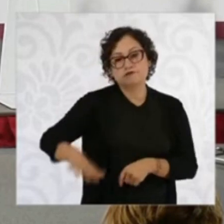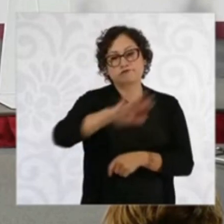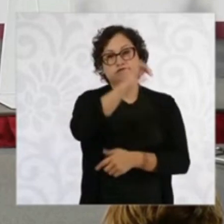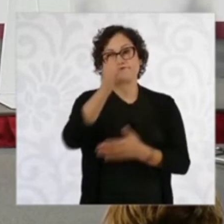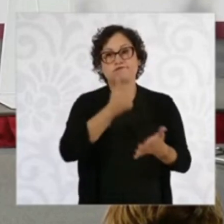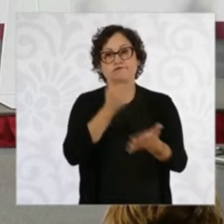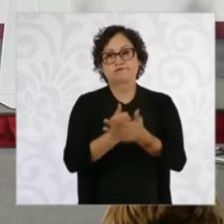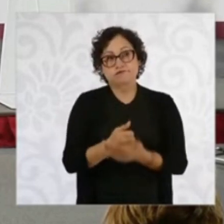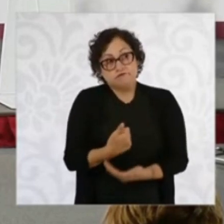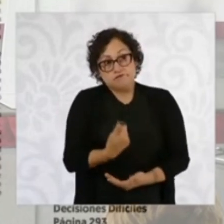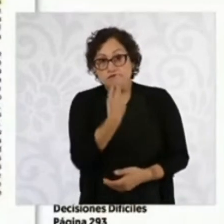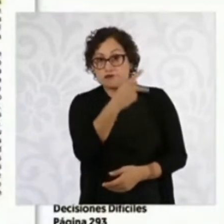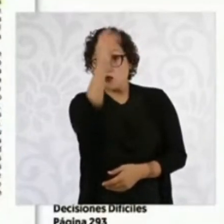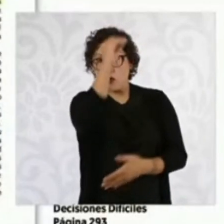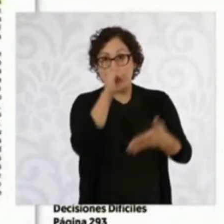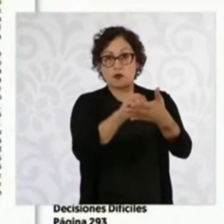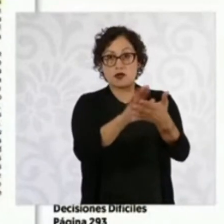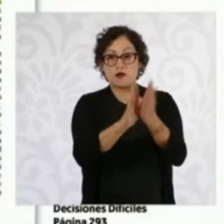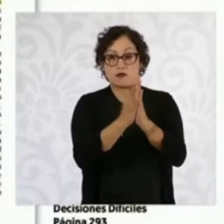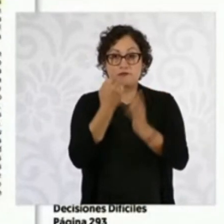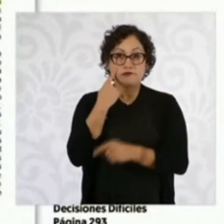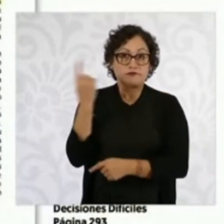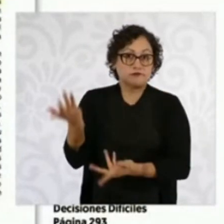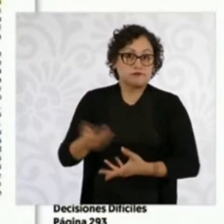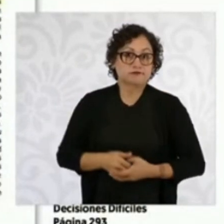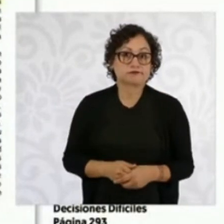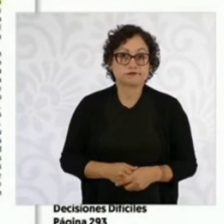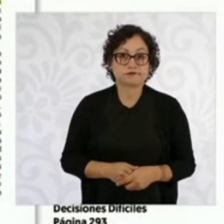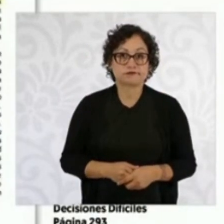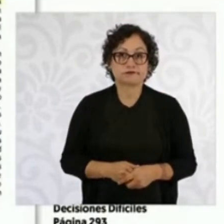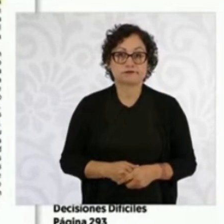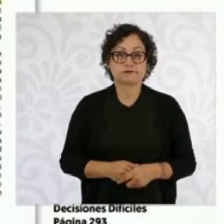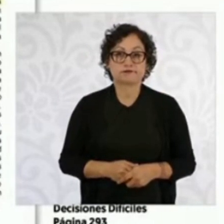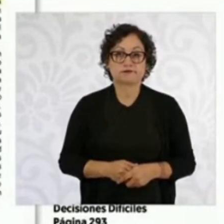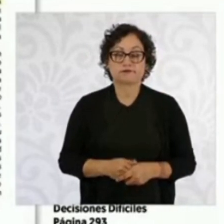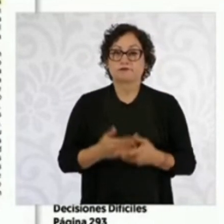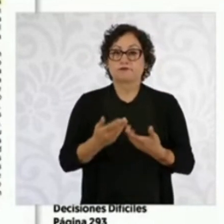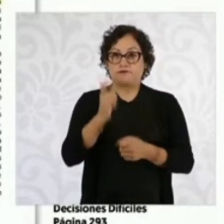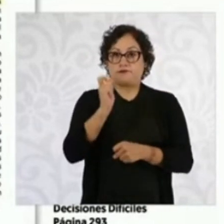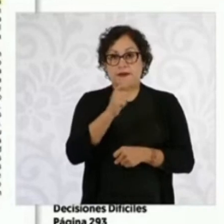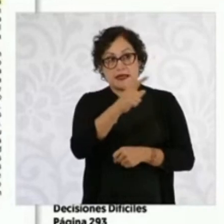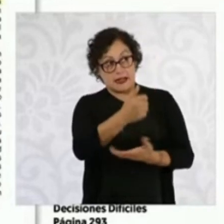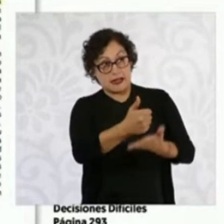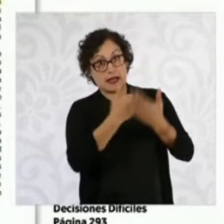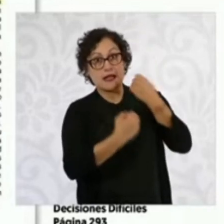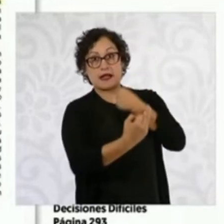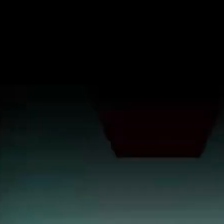Eso es lo que opina Calderón, que no es precisamente alguien que apoya la 4T, ¿verdad?